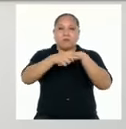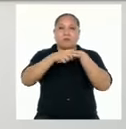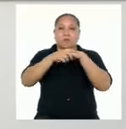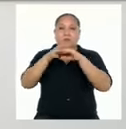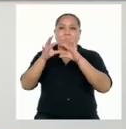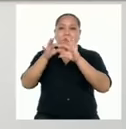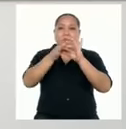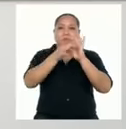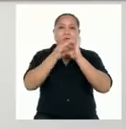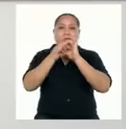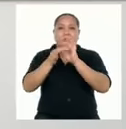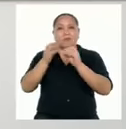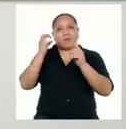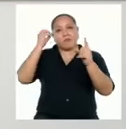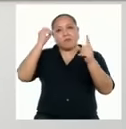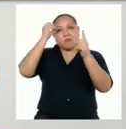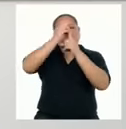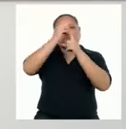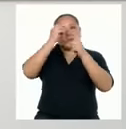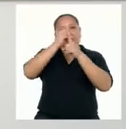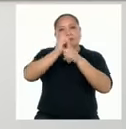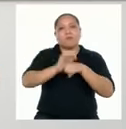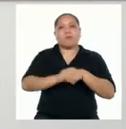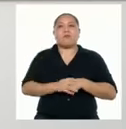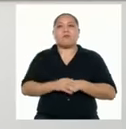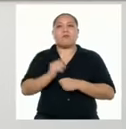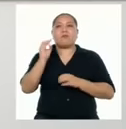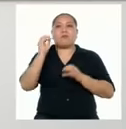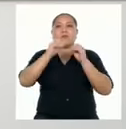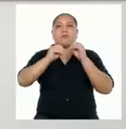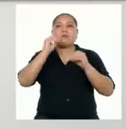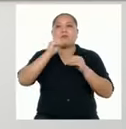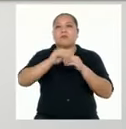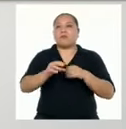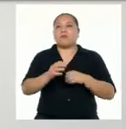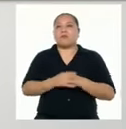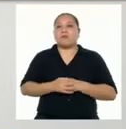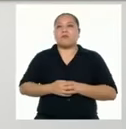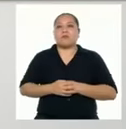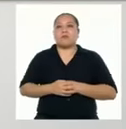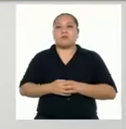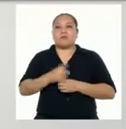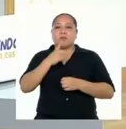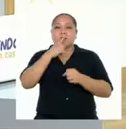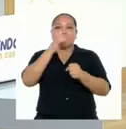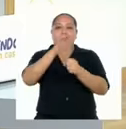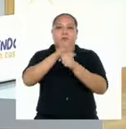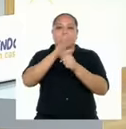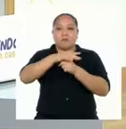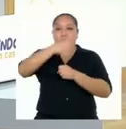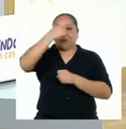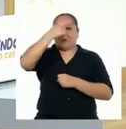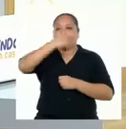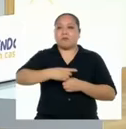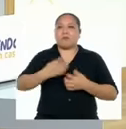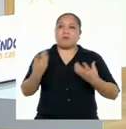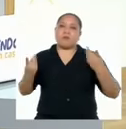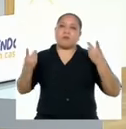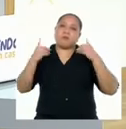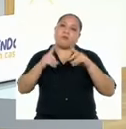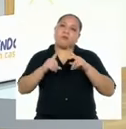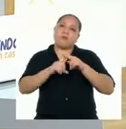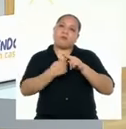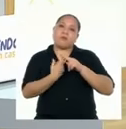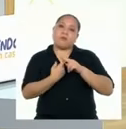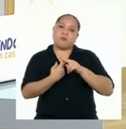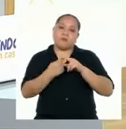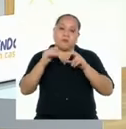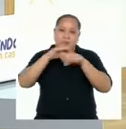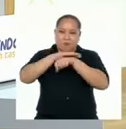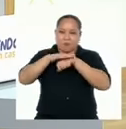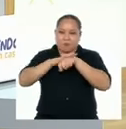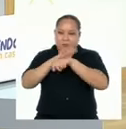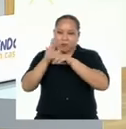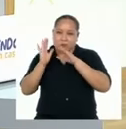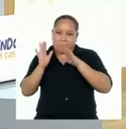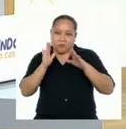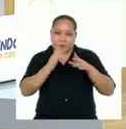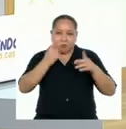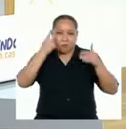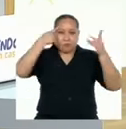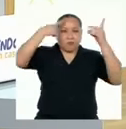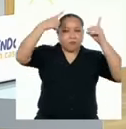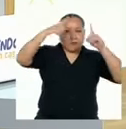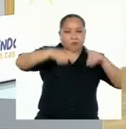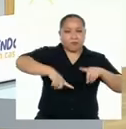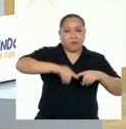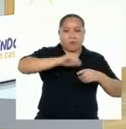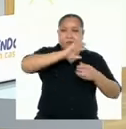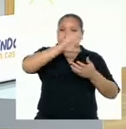mano con nuestro propósito, generar un compromiso personal. Cuando empiecen a planificar su crónica, van a tener que decidir,